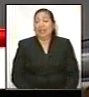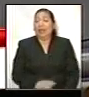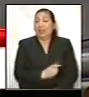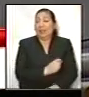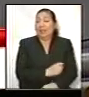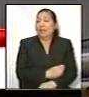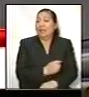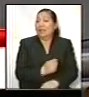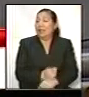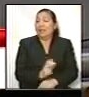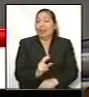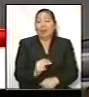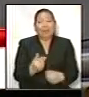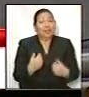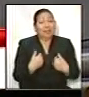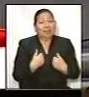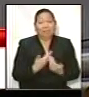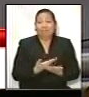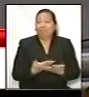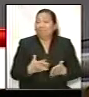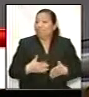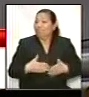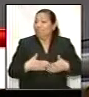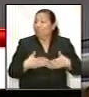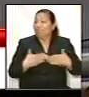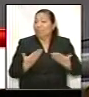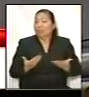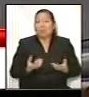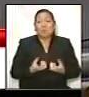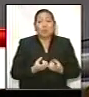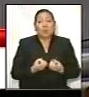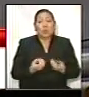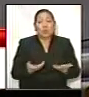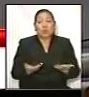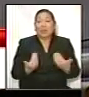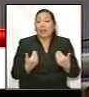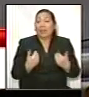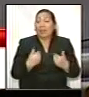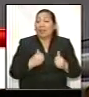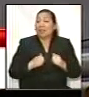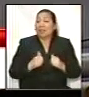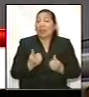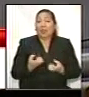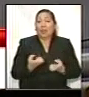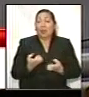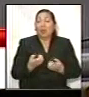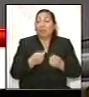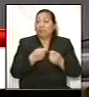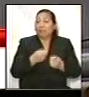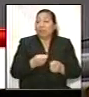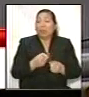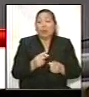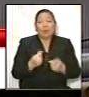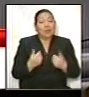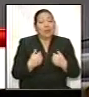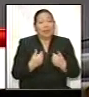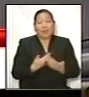Tacna no tiene posibilidades muchas de tener una actividad económica con el agro, no